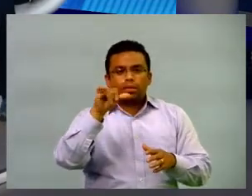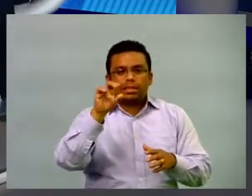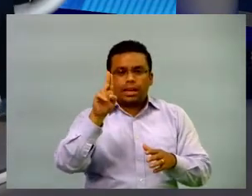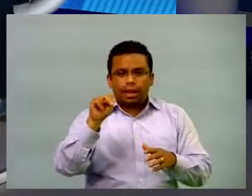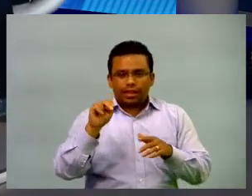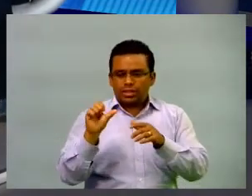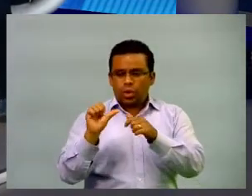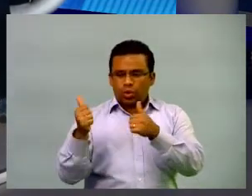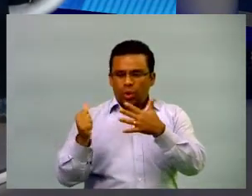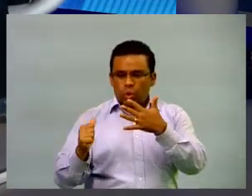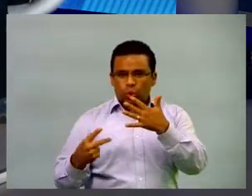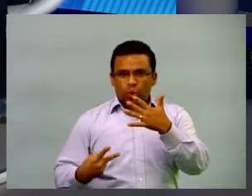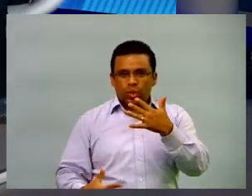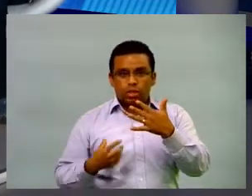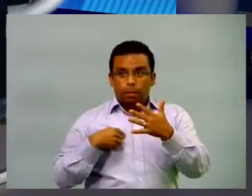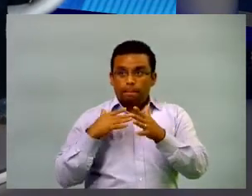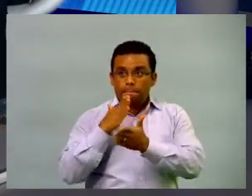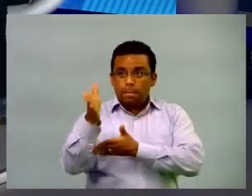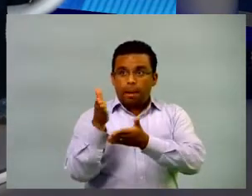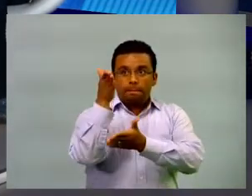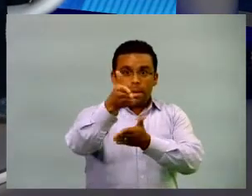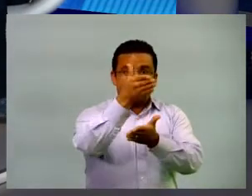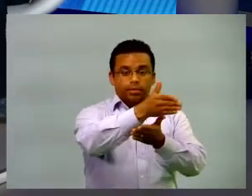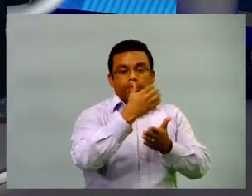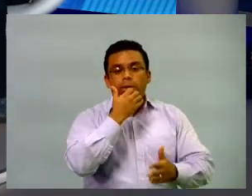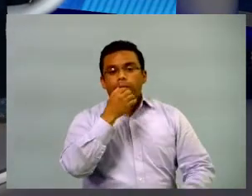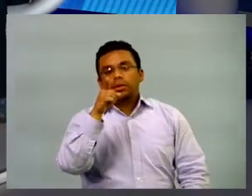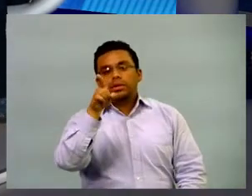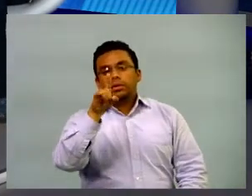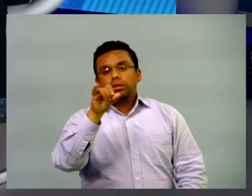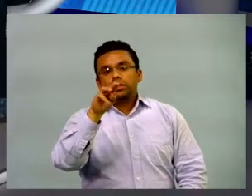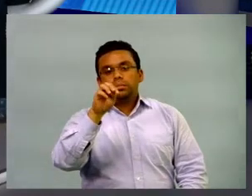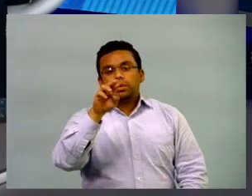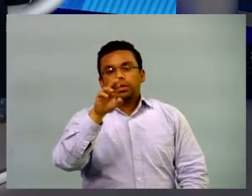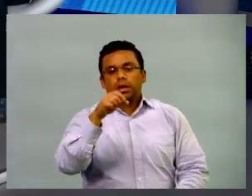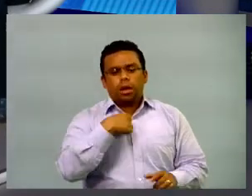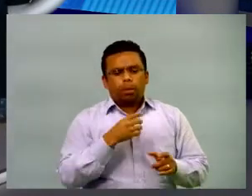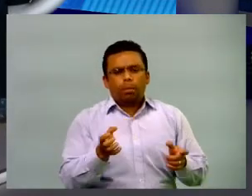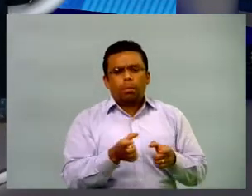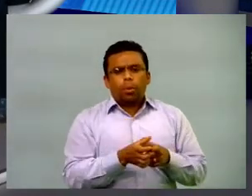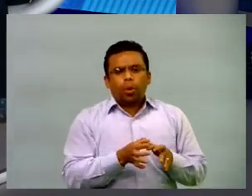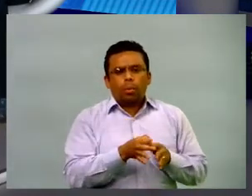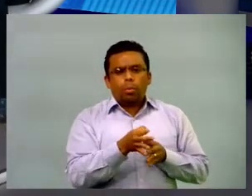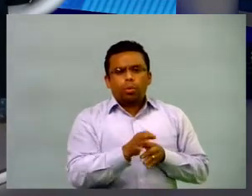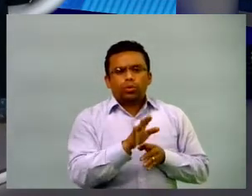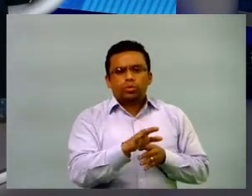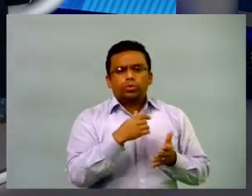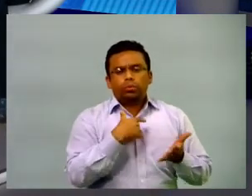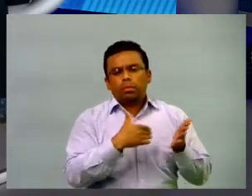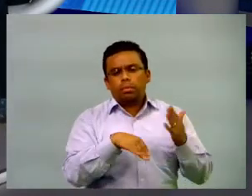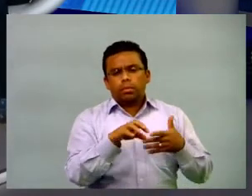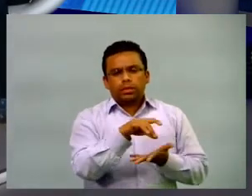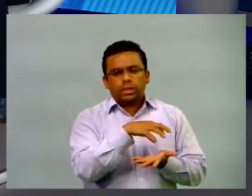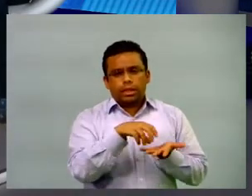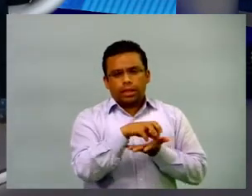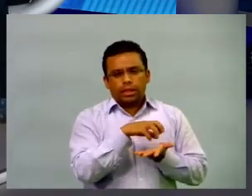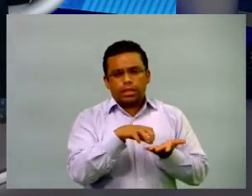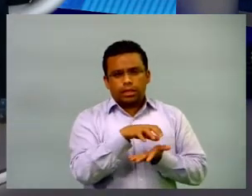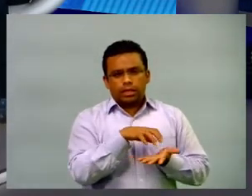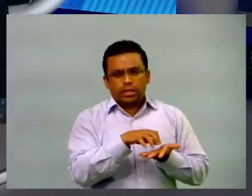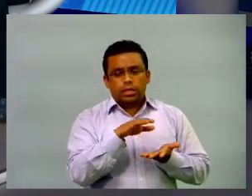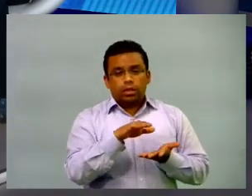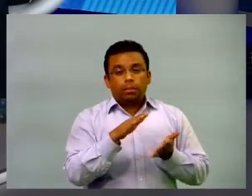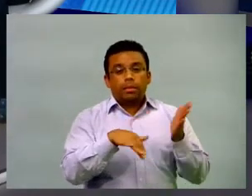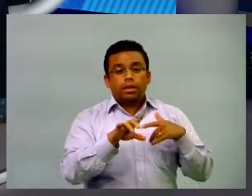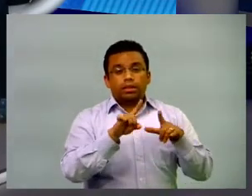vemos que estamos llegando a todos lados. Cimitarra es un municipio muy pequeño en Santander, por la zona del Magdalena Medio, especialista en